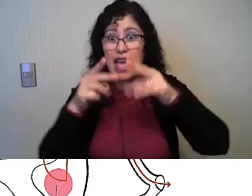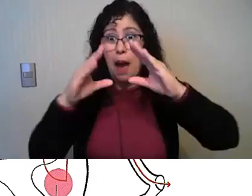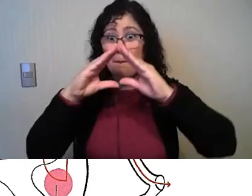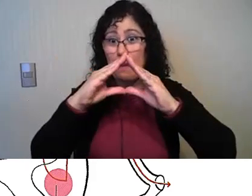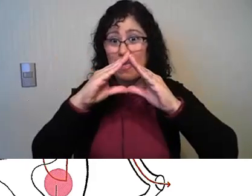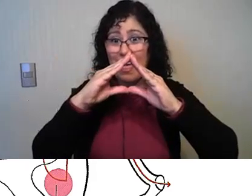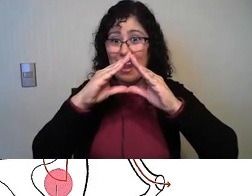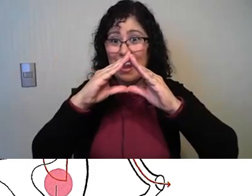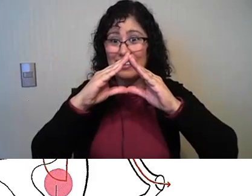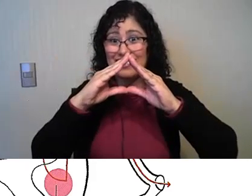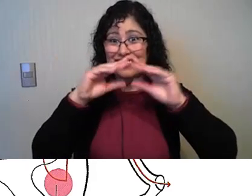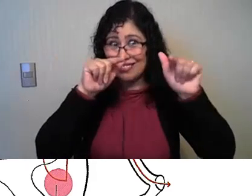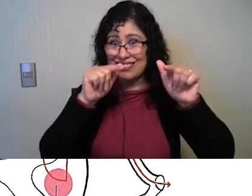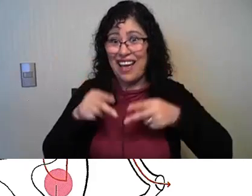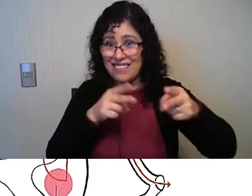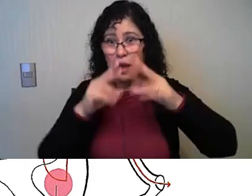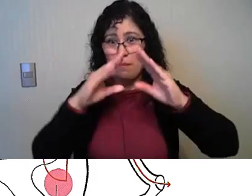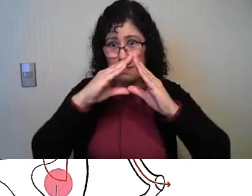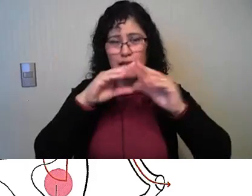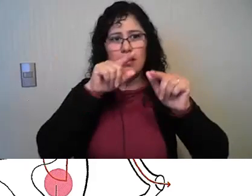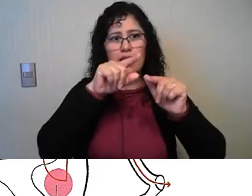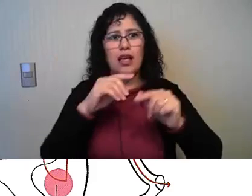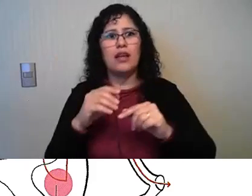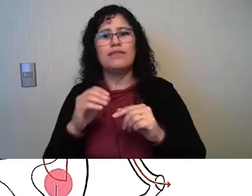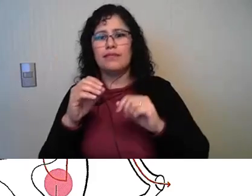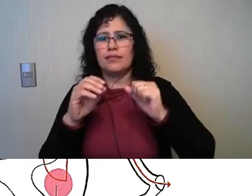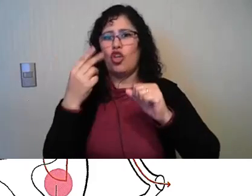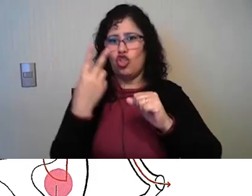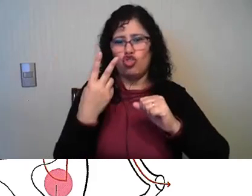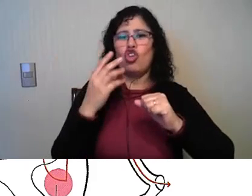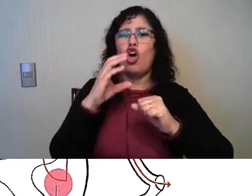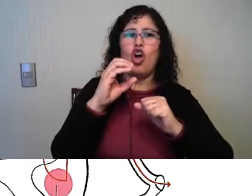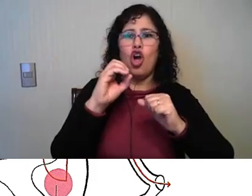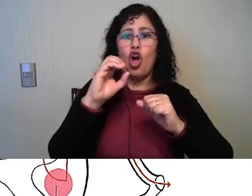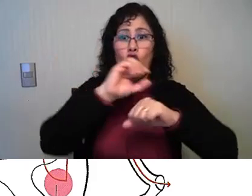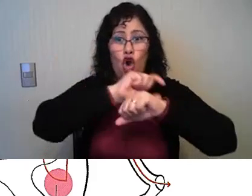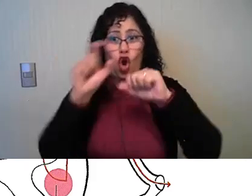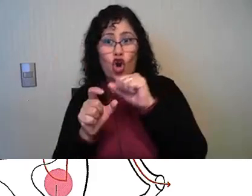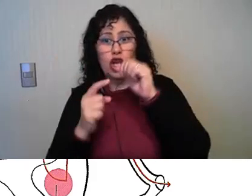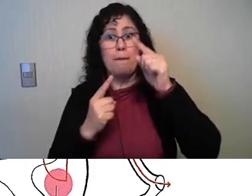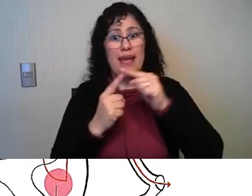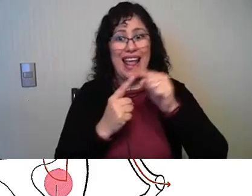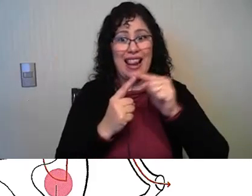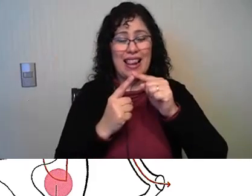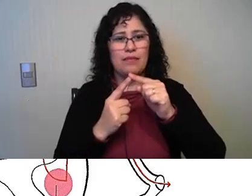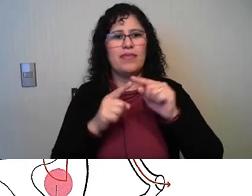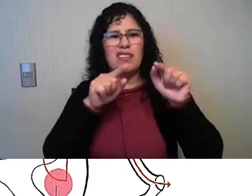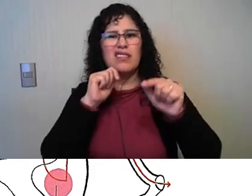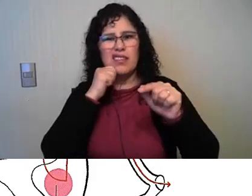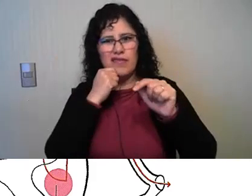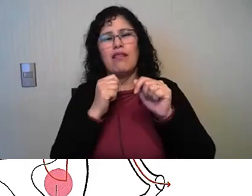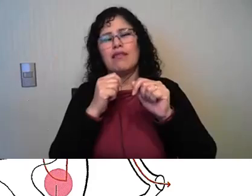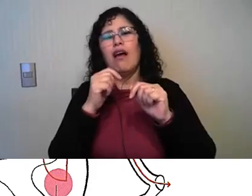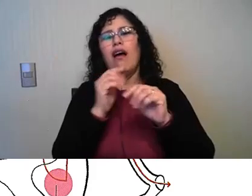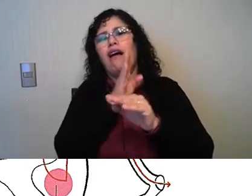3 elementos, y aquí tenemos 2: córtico nuclear, córtico espinal. ¿Cuál es la diferencia? Córtico espinal, corteza a médula espinal, son